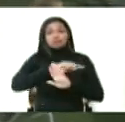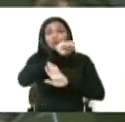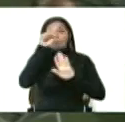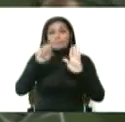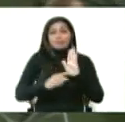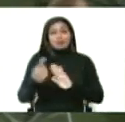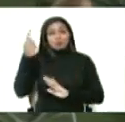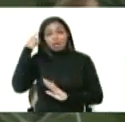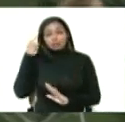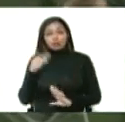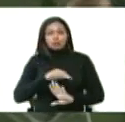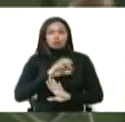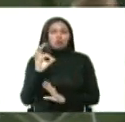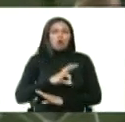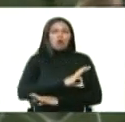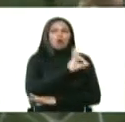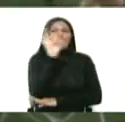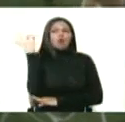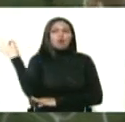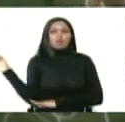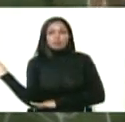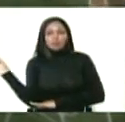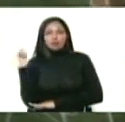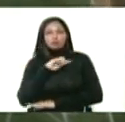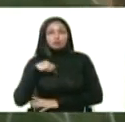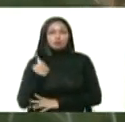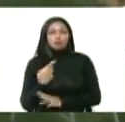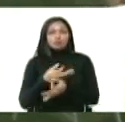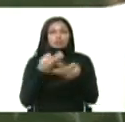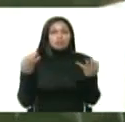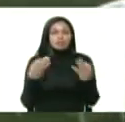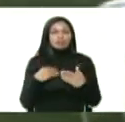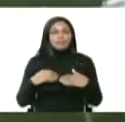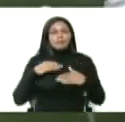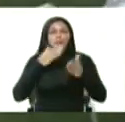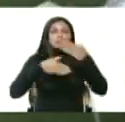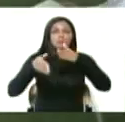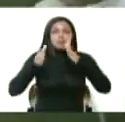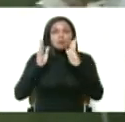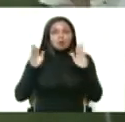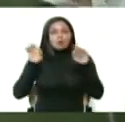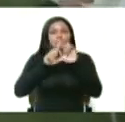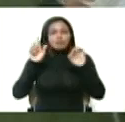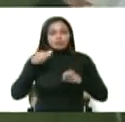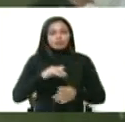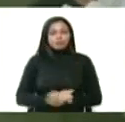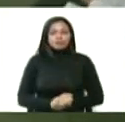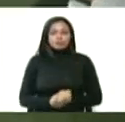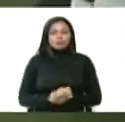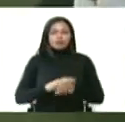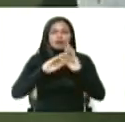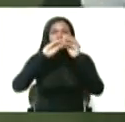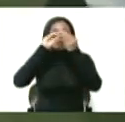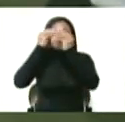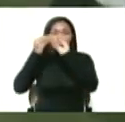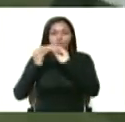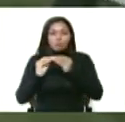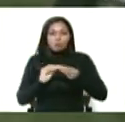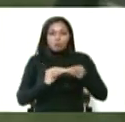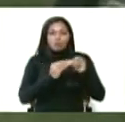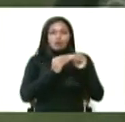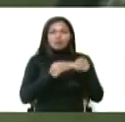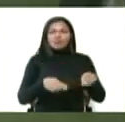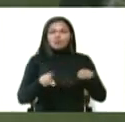horas del día de manera extraordinaria para construir, para amoldar,